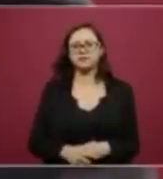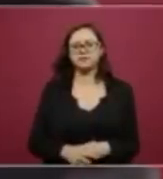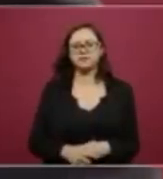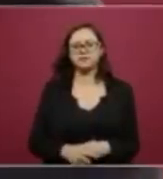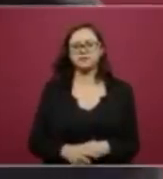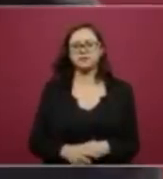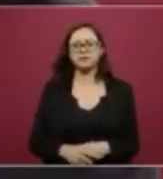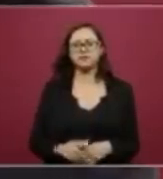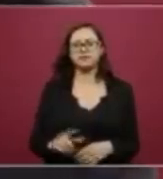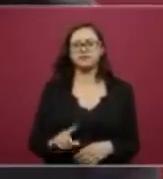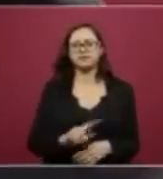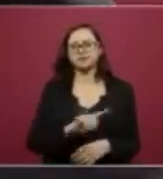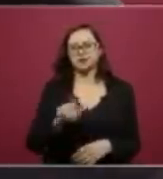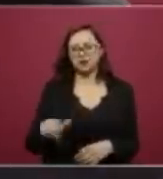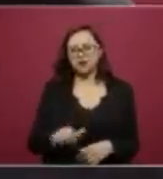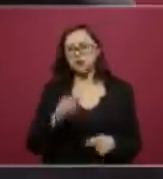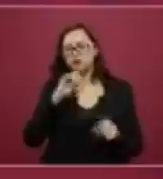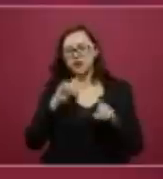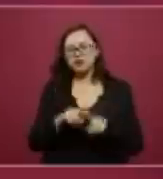el general Obregón,